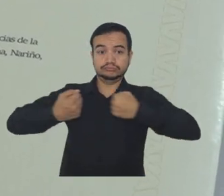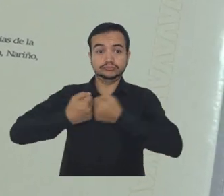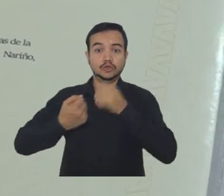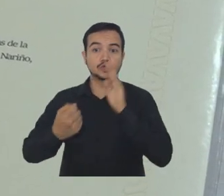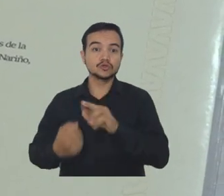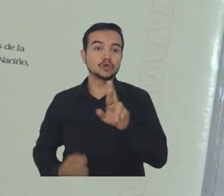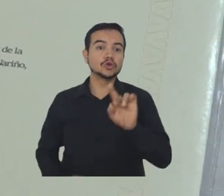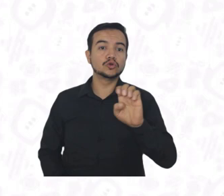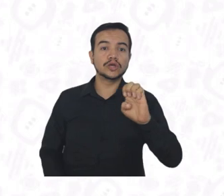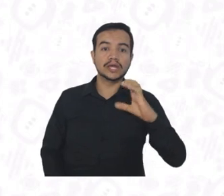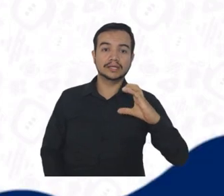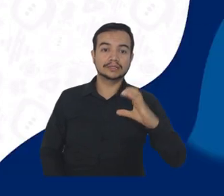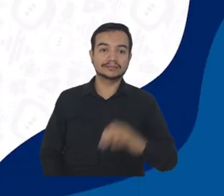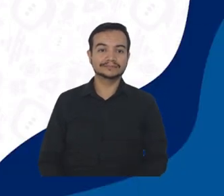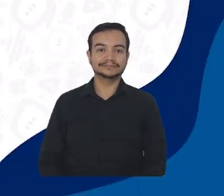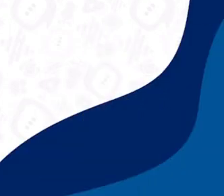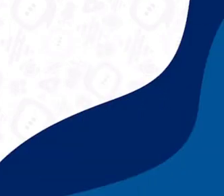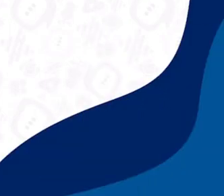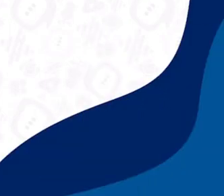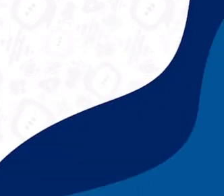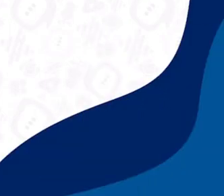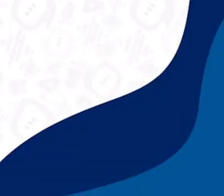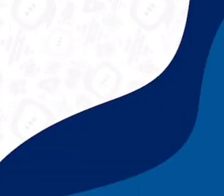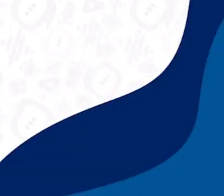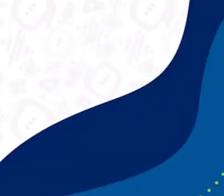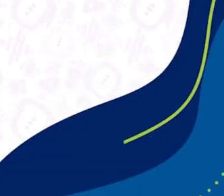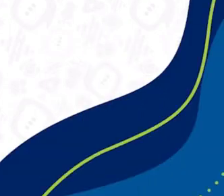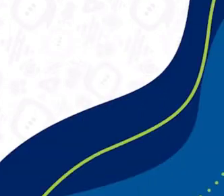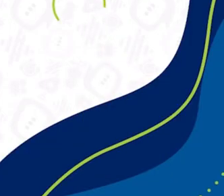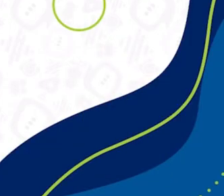Red de Universidades Estatales de Colombia.